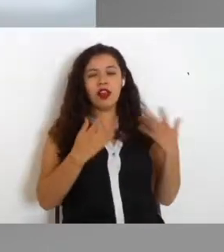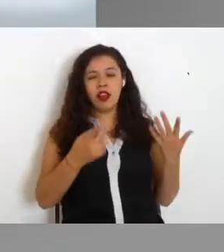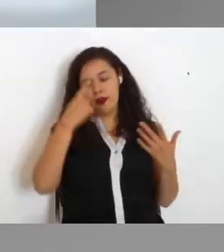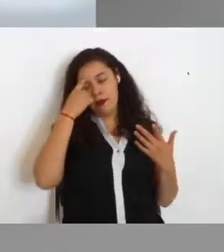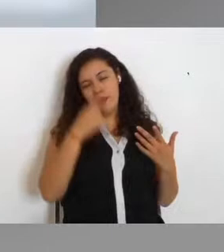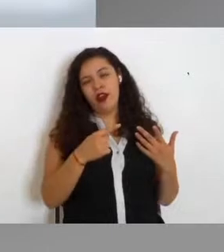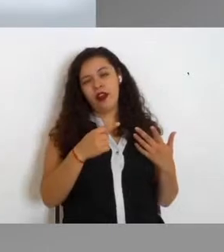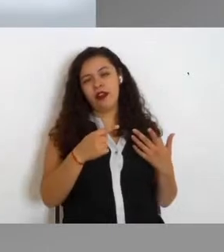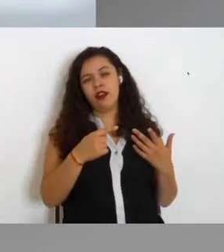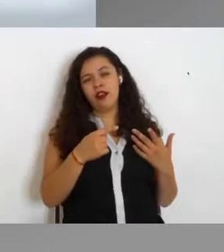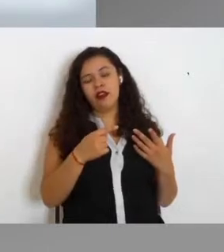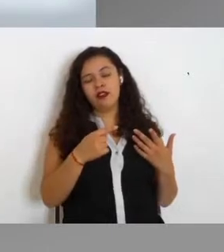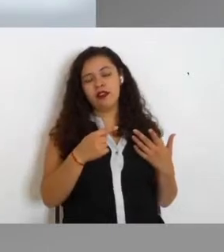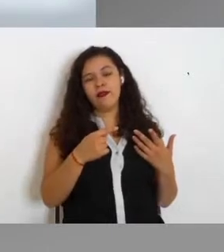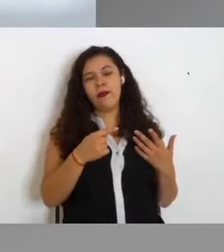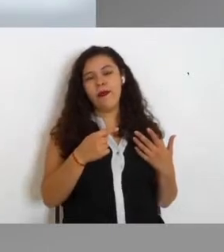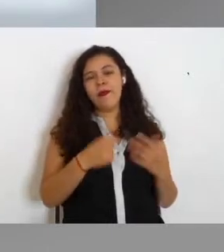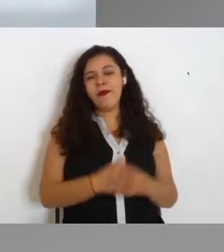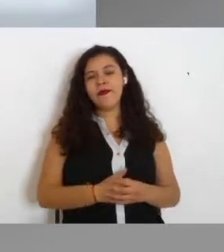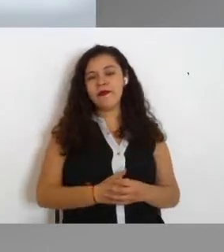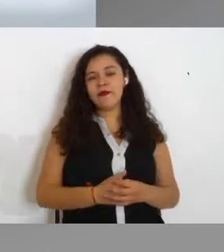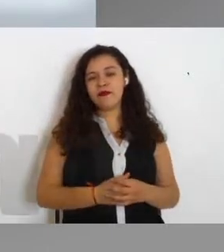conocer también